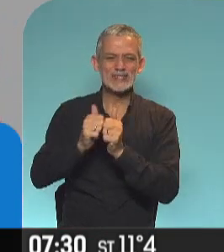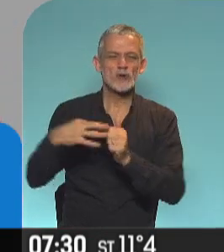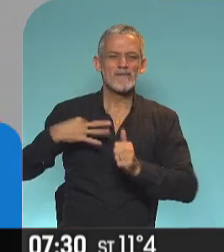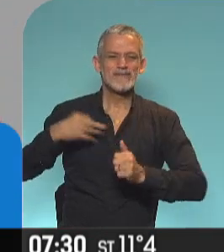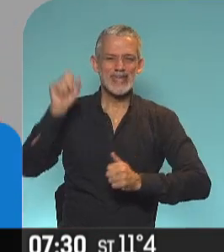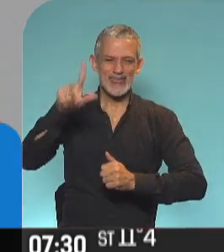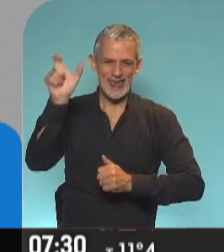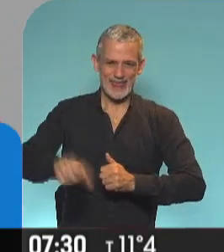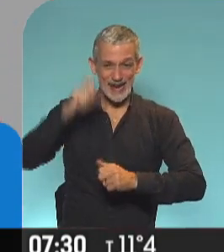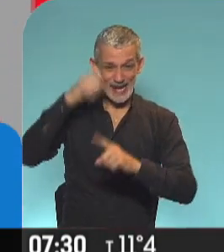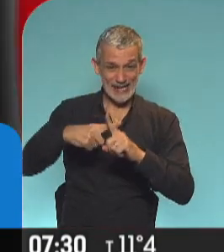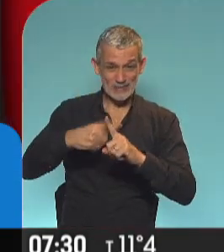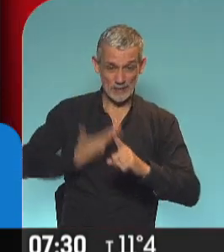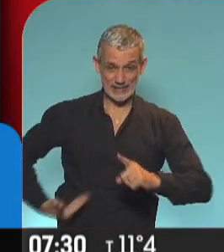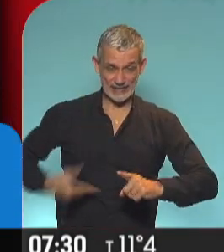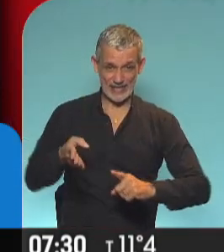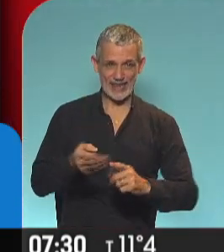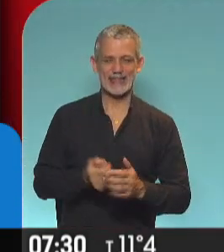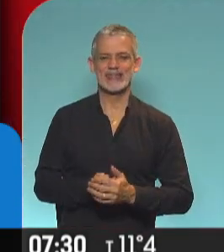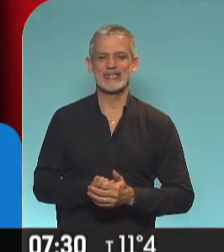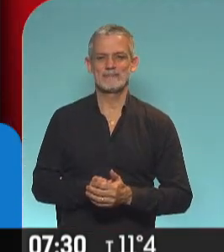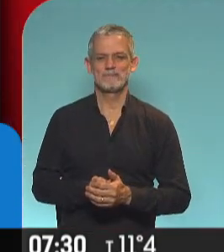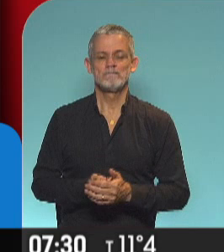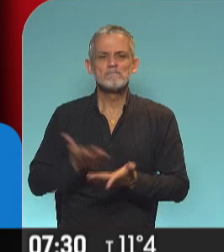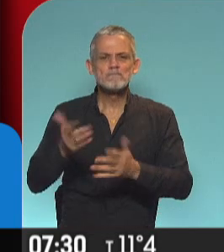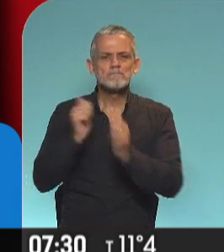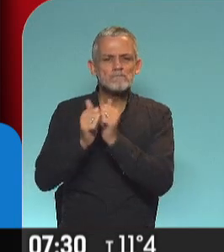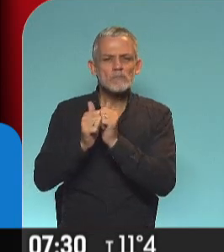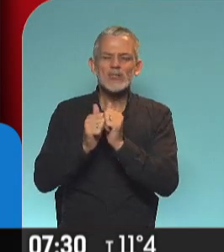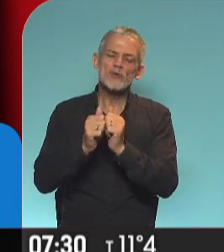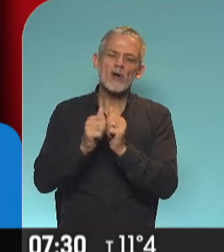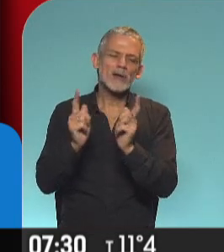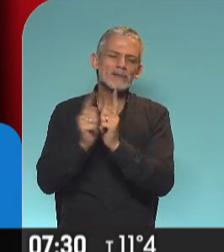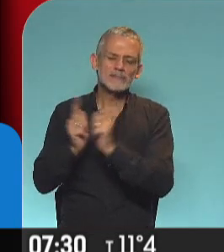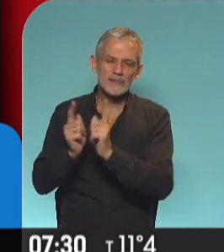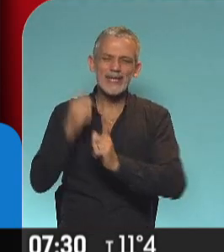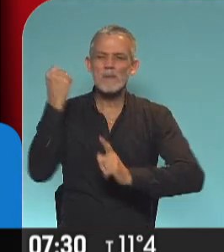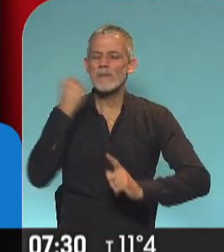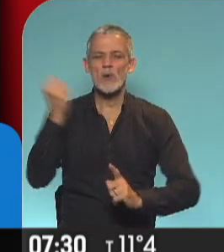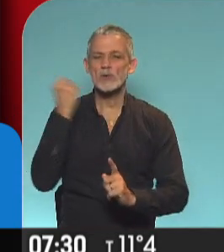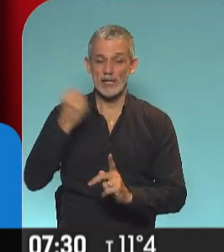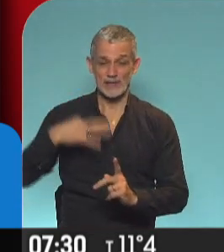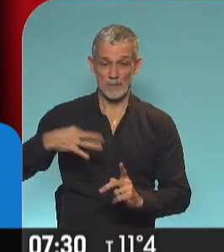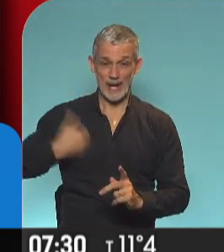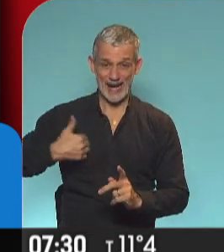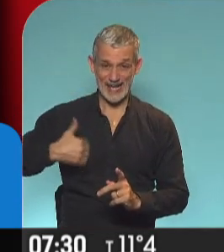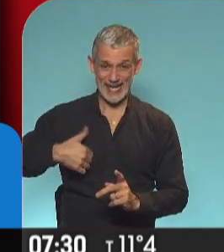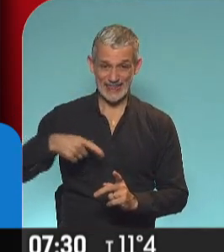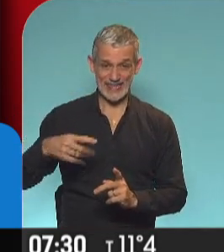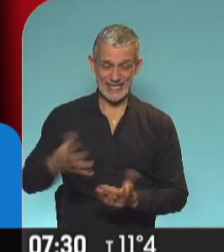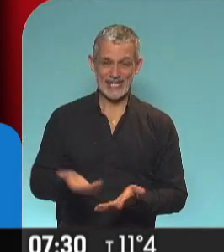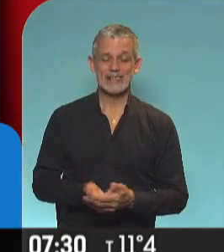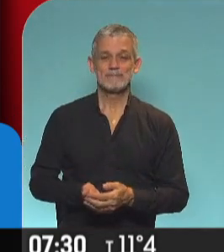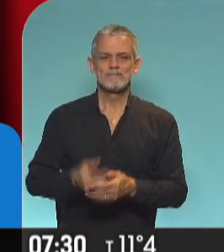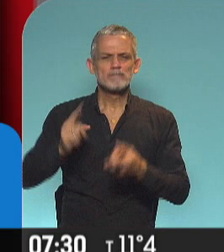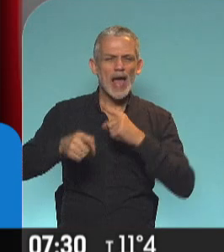expresidente, con, bueno, muchas historias, recordemos, muy trascendentales para la República Argentina. Bueno,